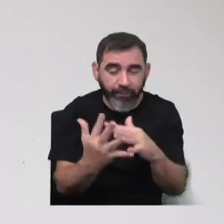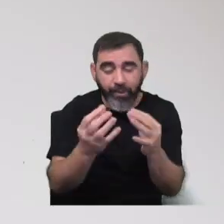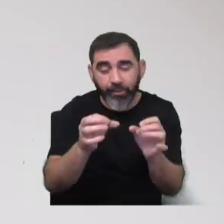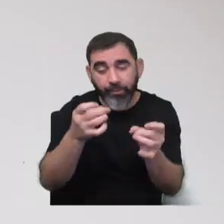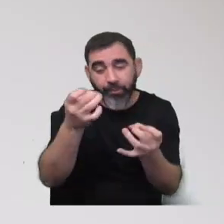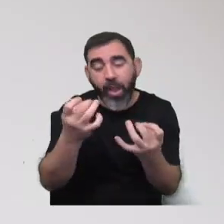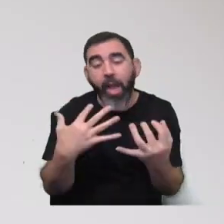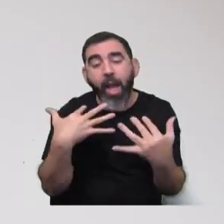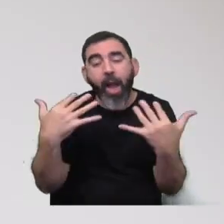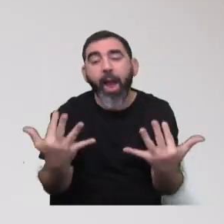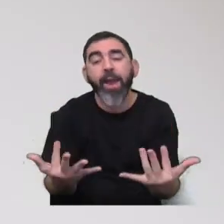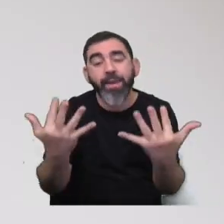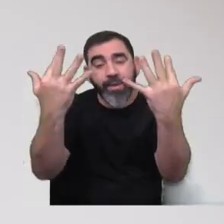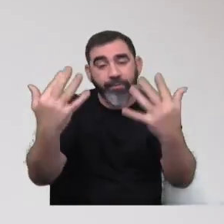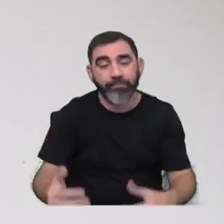aire.